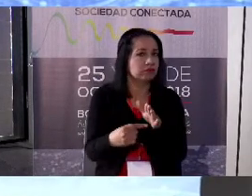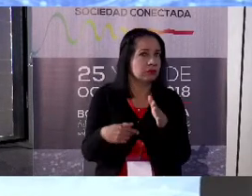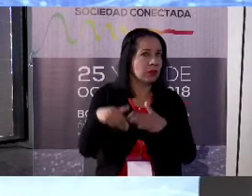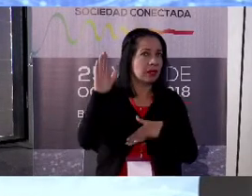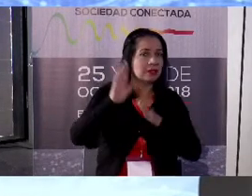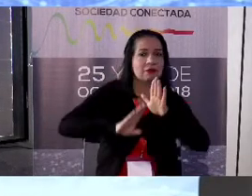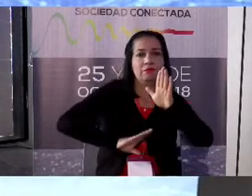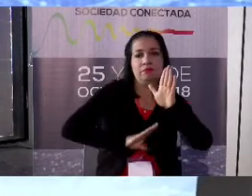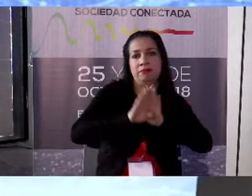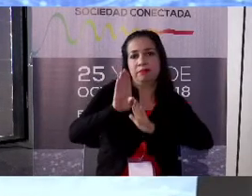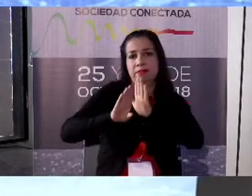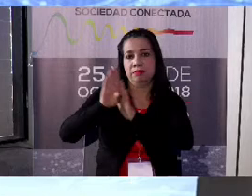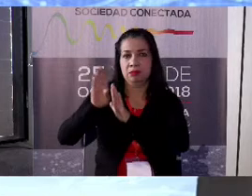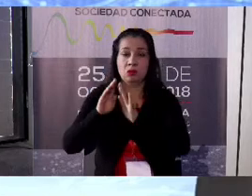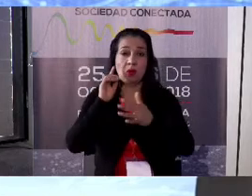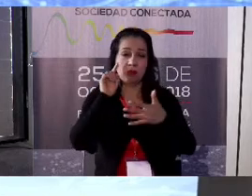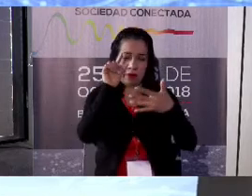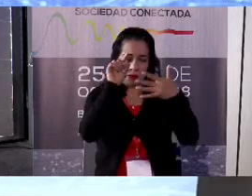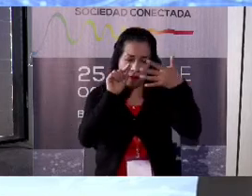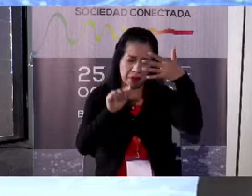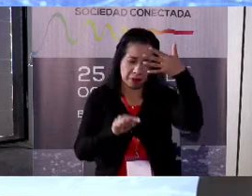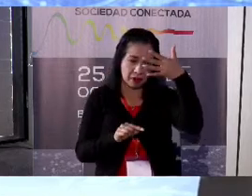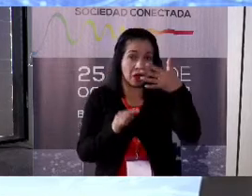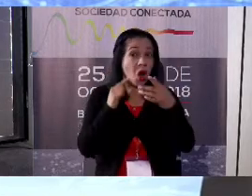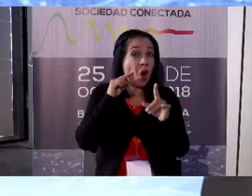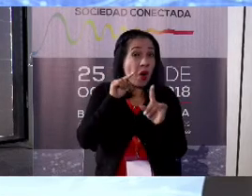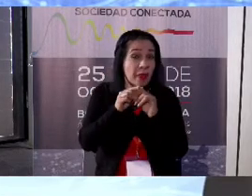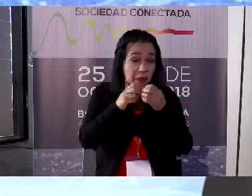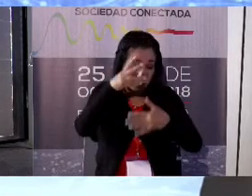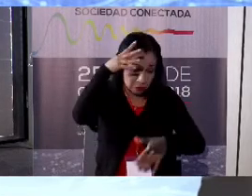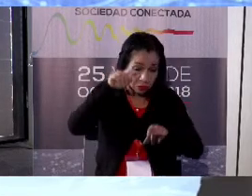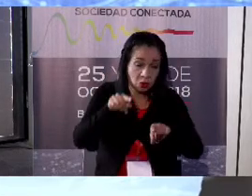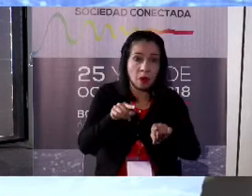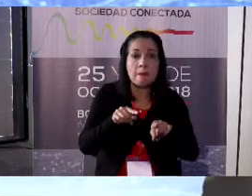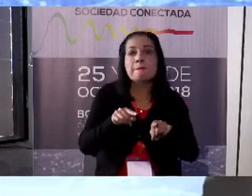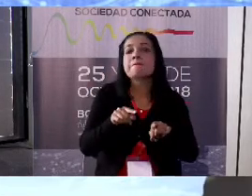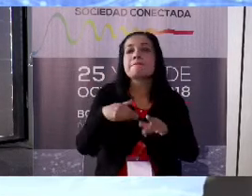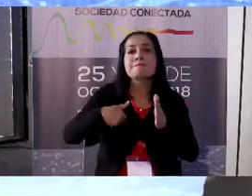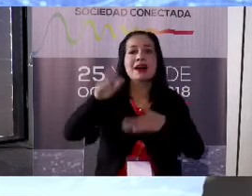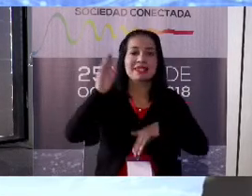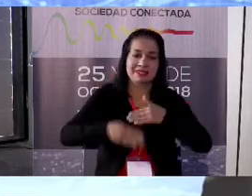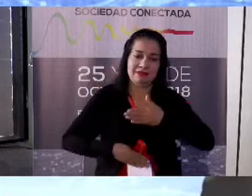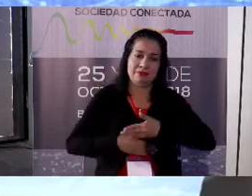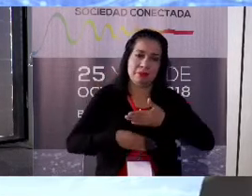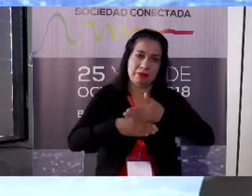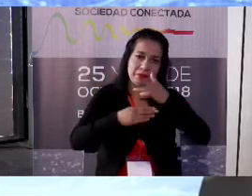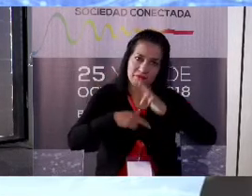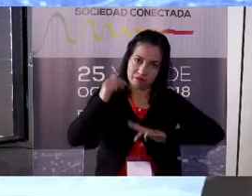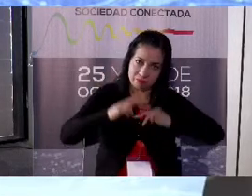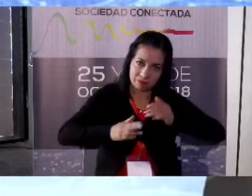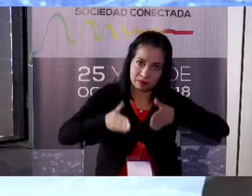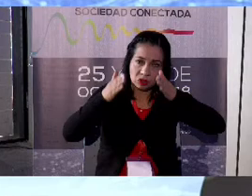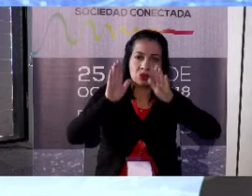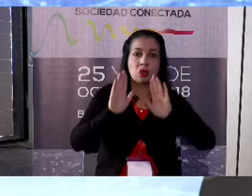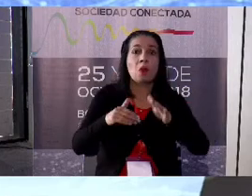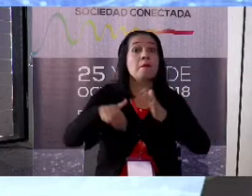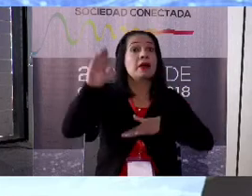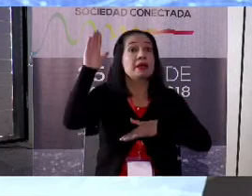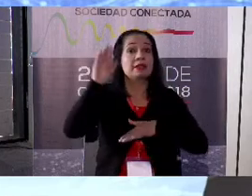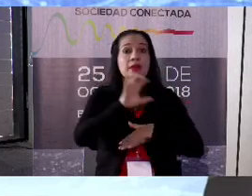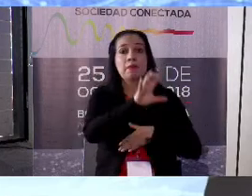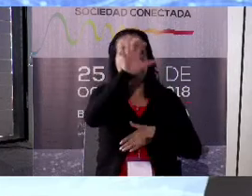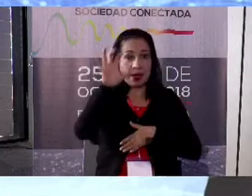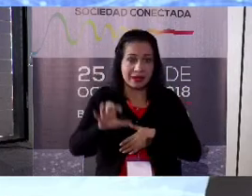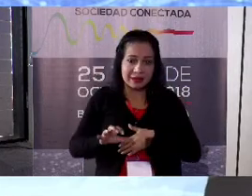Avance en todos los objetivos principalmente en los países en vías de desarrollo eh eh